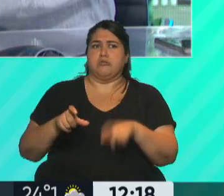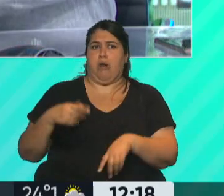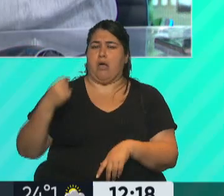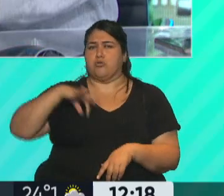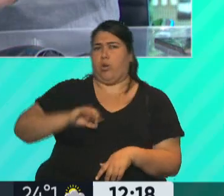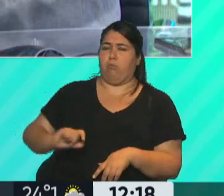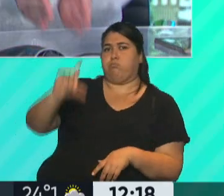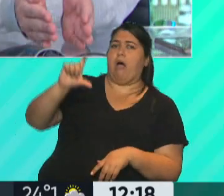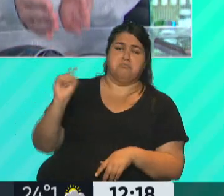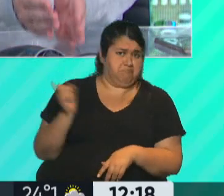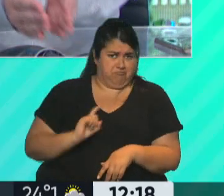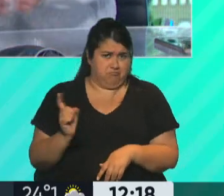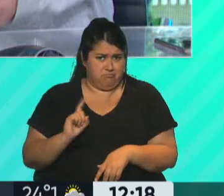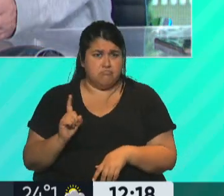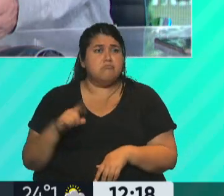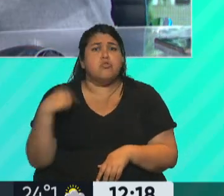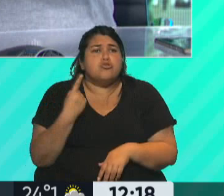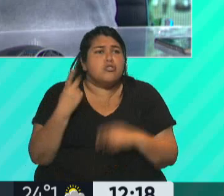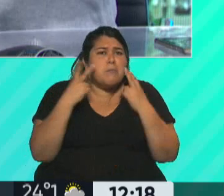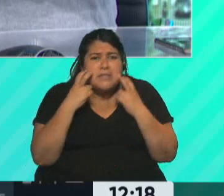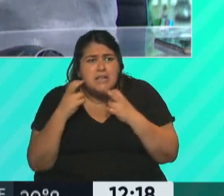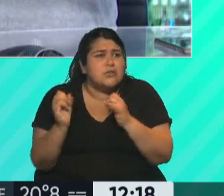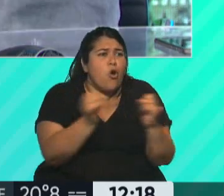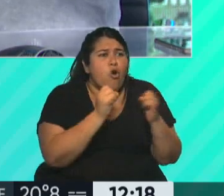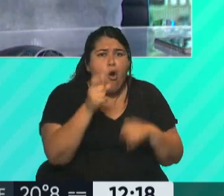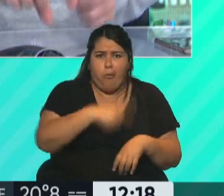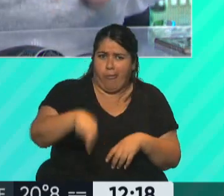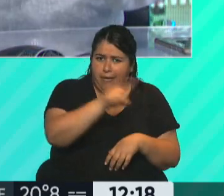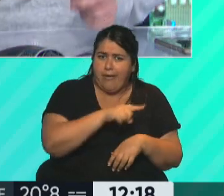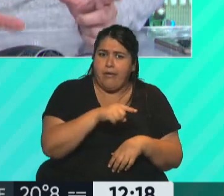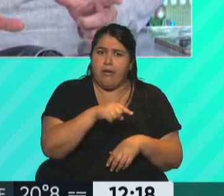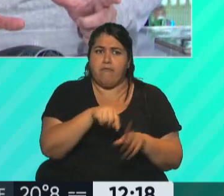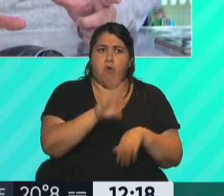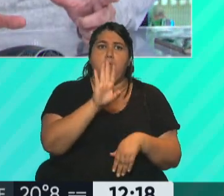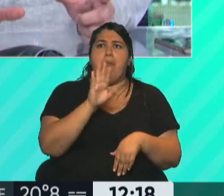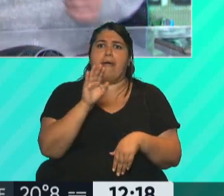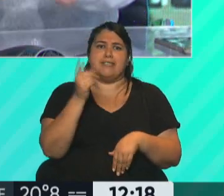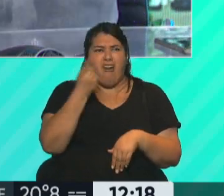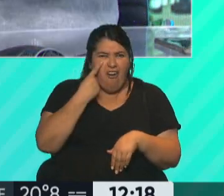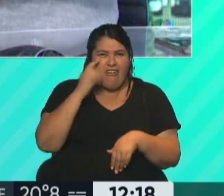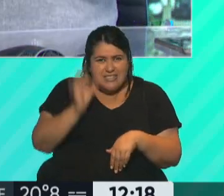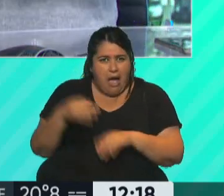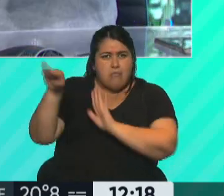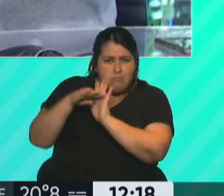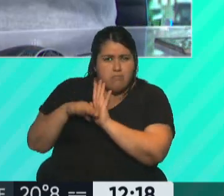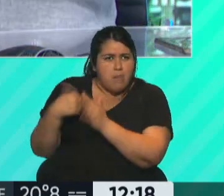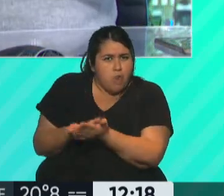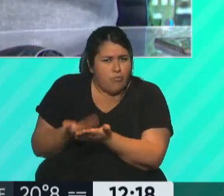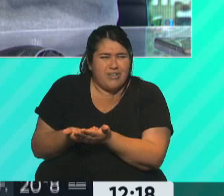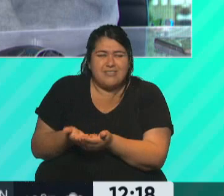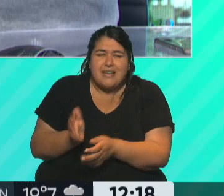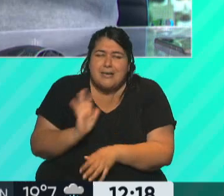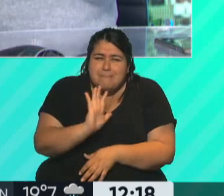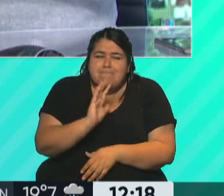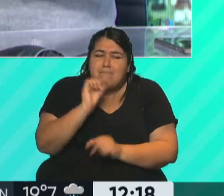hacíamos investigaciones de los jóvenes que votaban a Milei, no necesariamente tenían la agenda de derecha que propone Milei. Entonces ahí hay que ver cómo se va dando ese